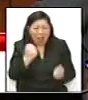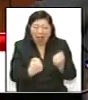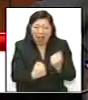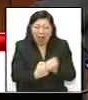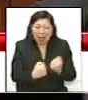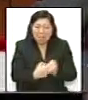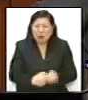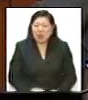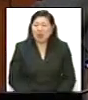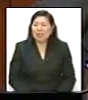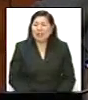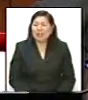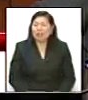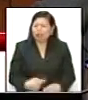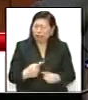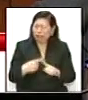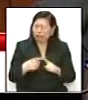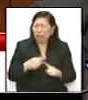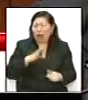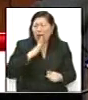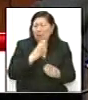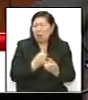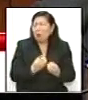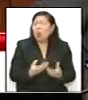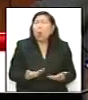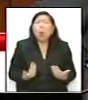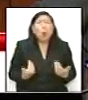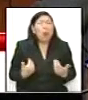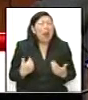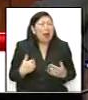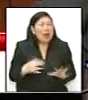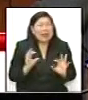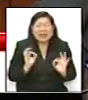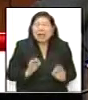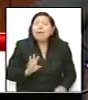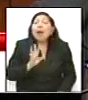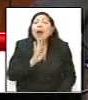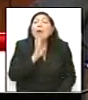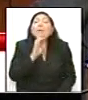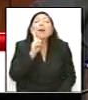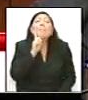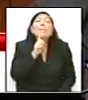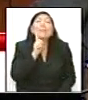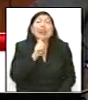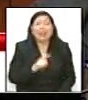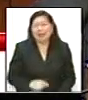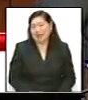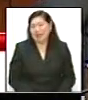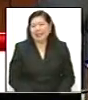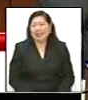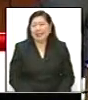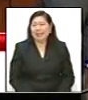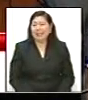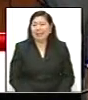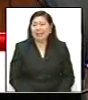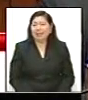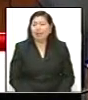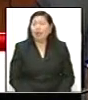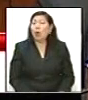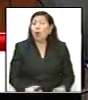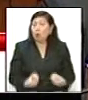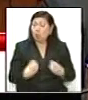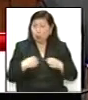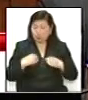apoyarlo, y etcétera, etcétera. Cualquier cantidad de mentiras y falsedades, señor presidente. Nosotros